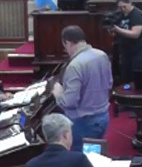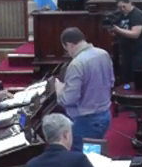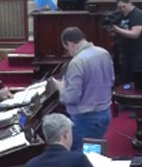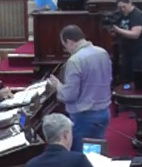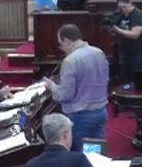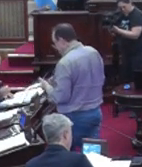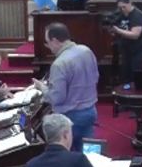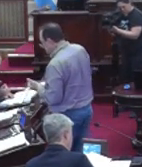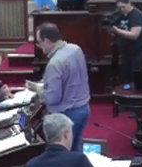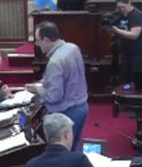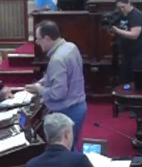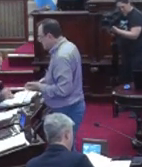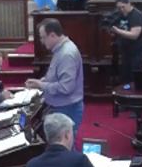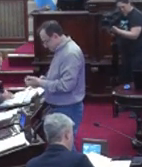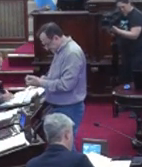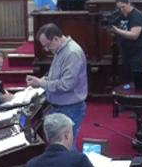Martínez,